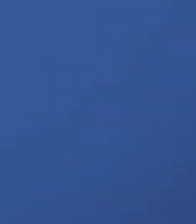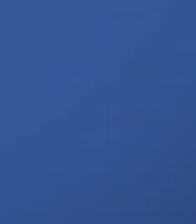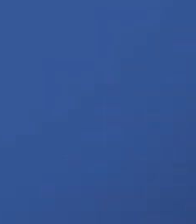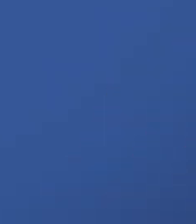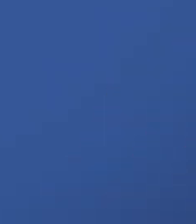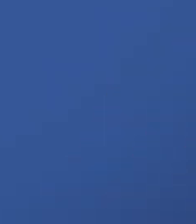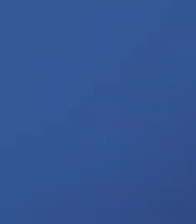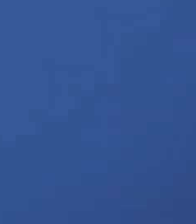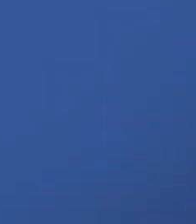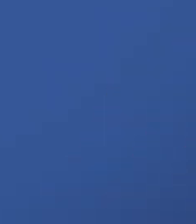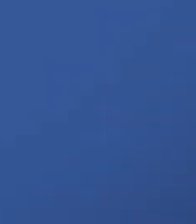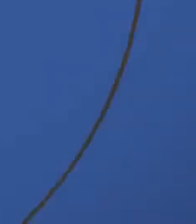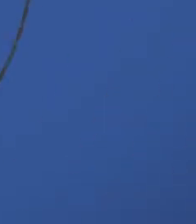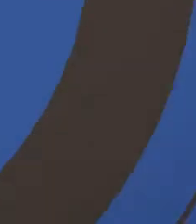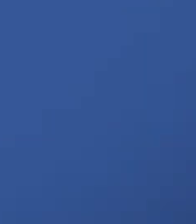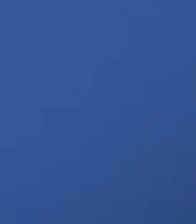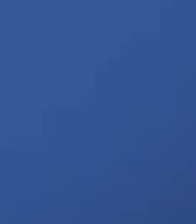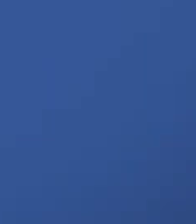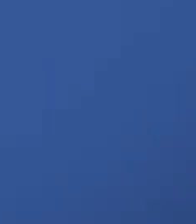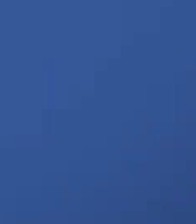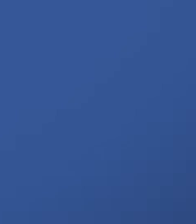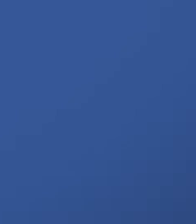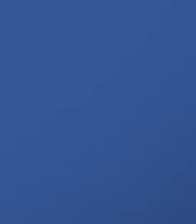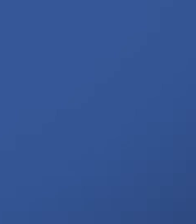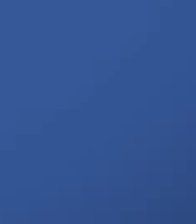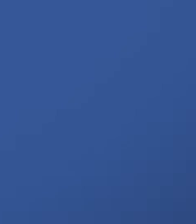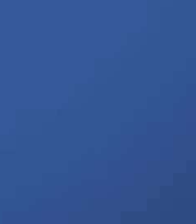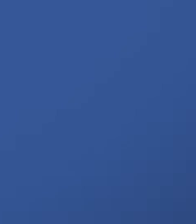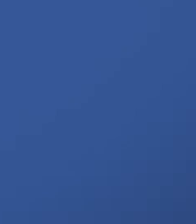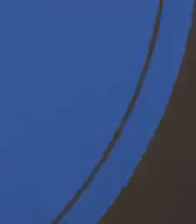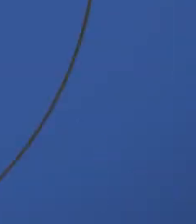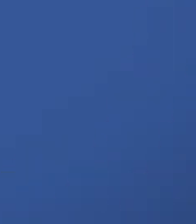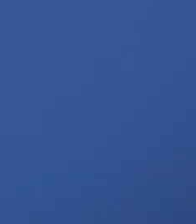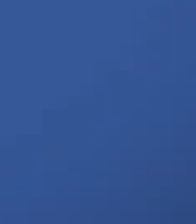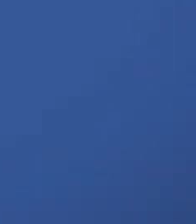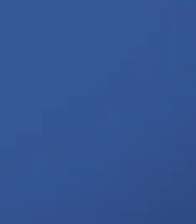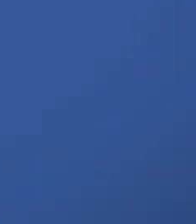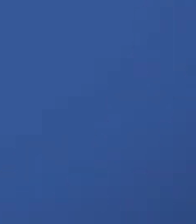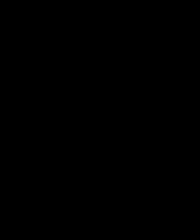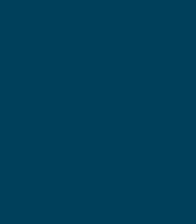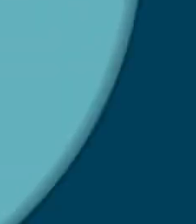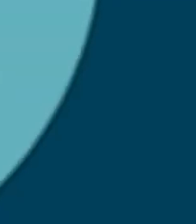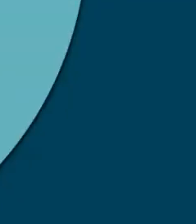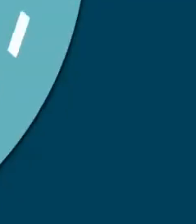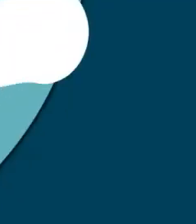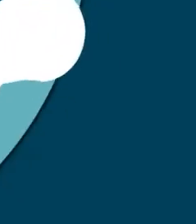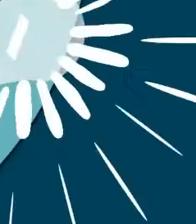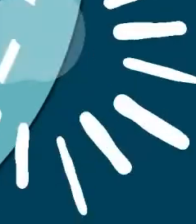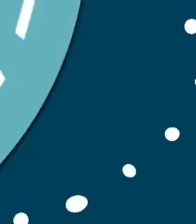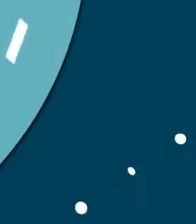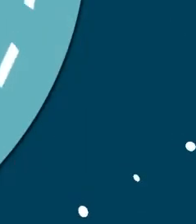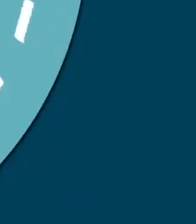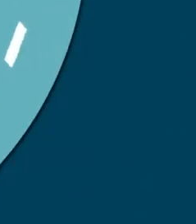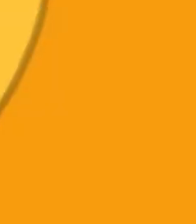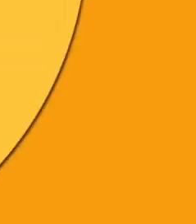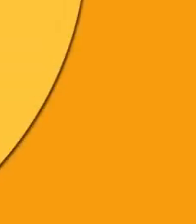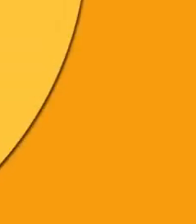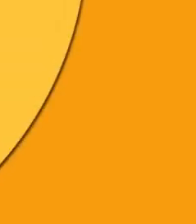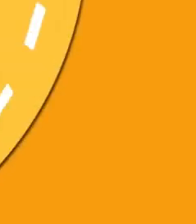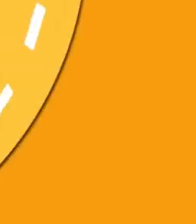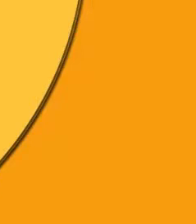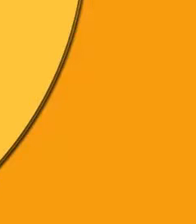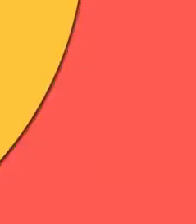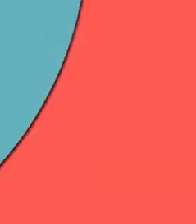pasos para estar conectado con lo mejor de nuestra casa. Enlace Televisión, más cerca de ti. Si vas a anunciar algo que